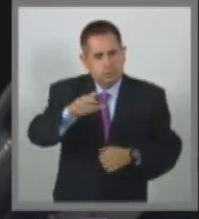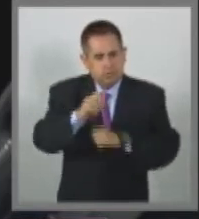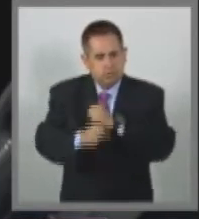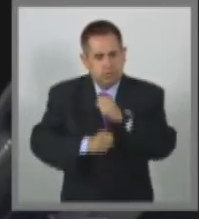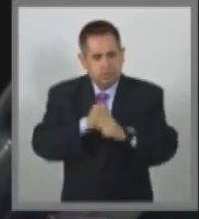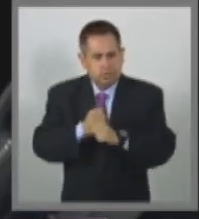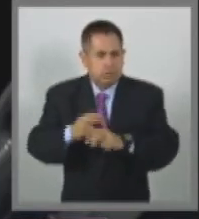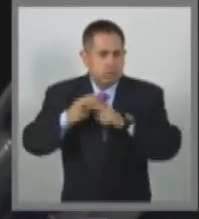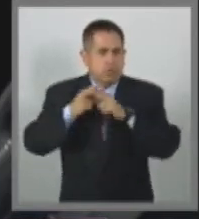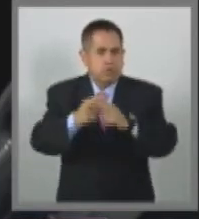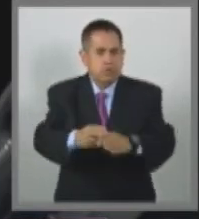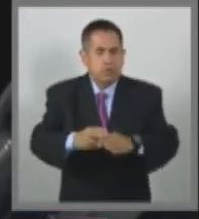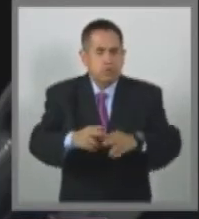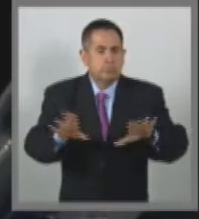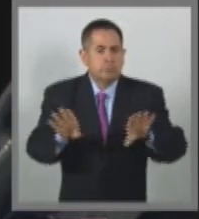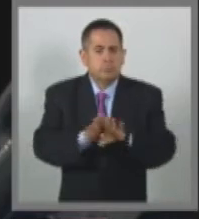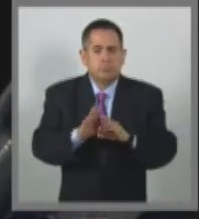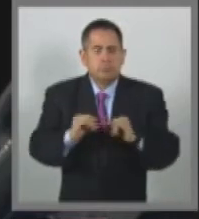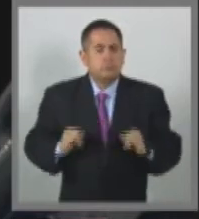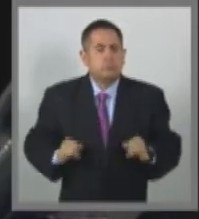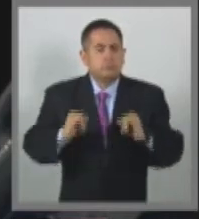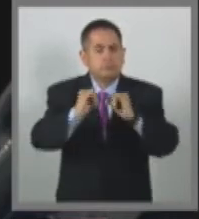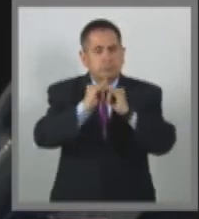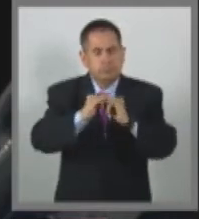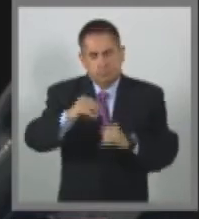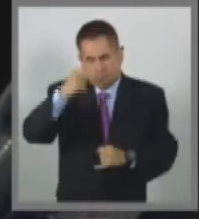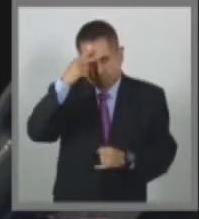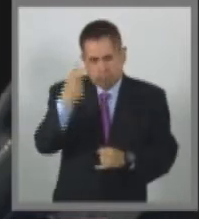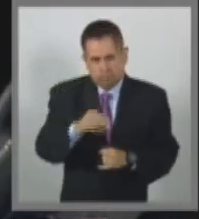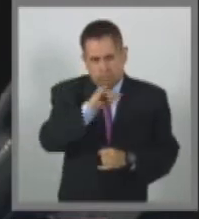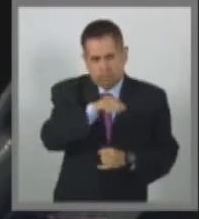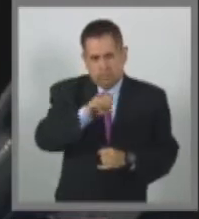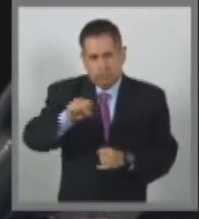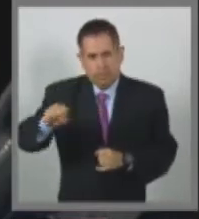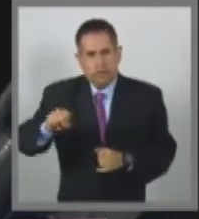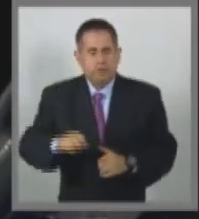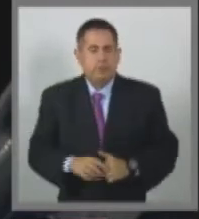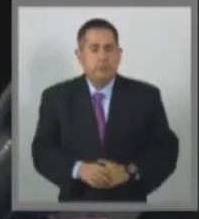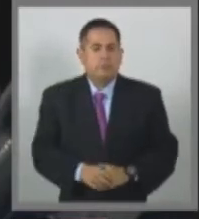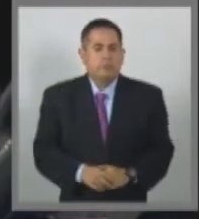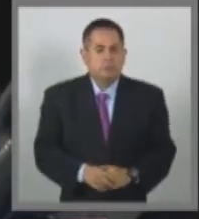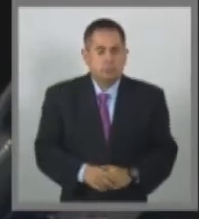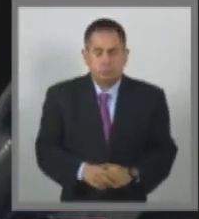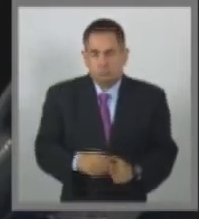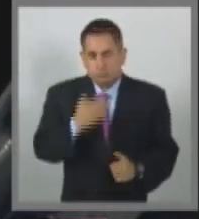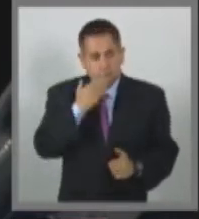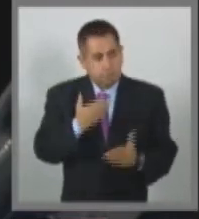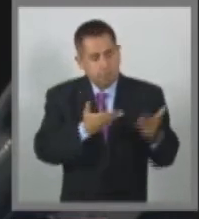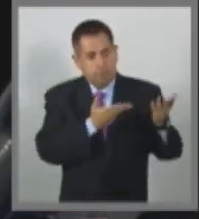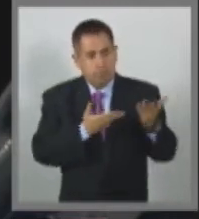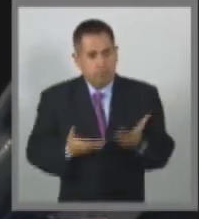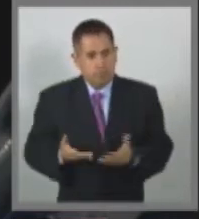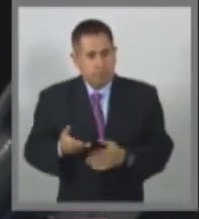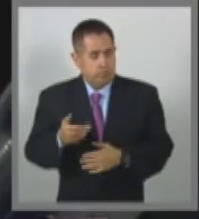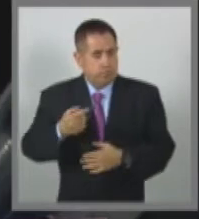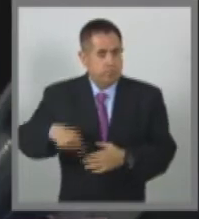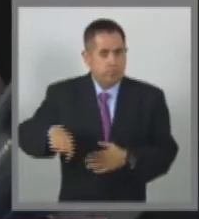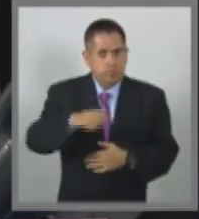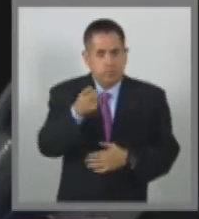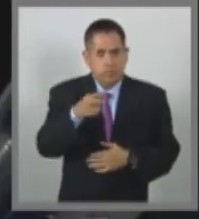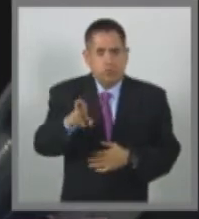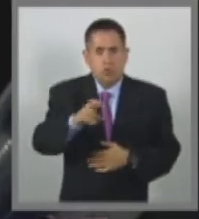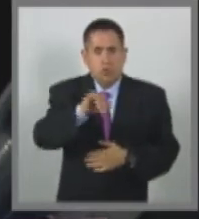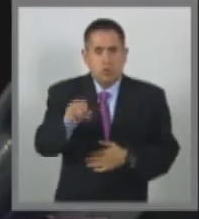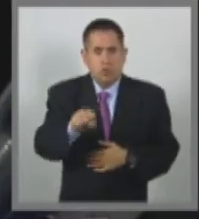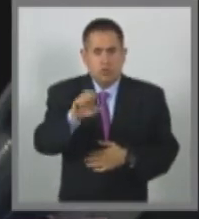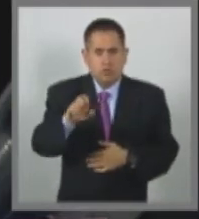aniversario de la fundación del Instituto Mexicano del Seguro Social. Damos la bienvenida al doctor José